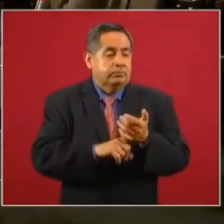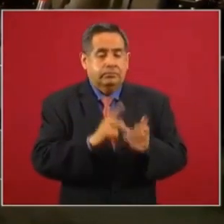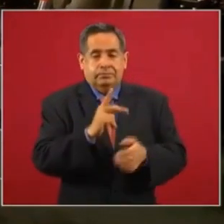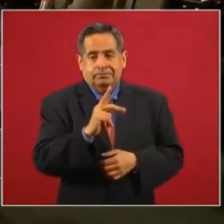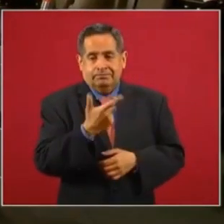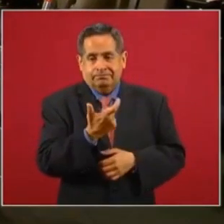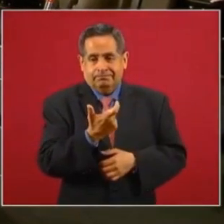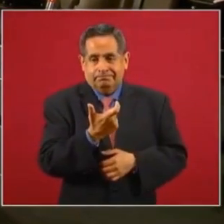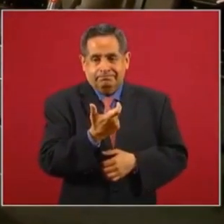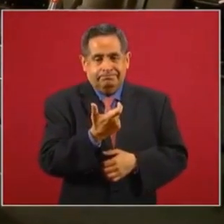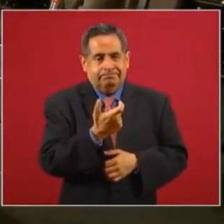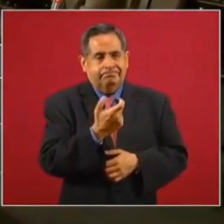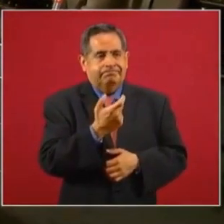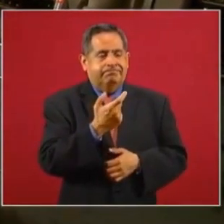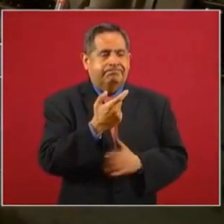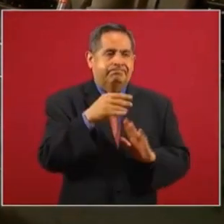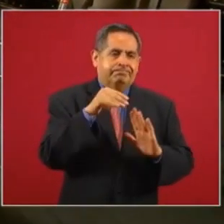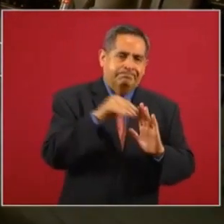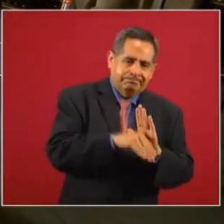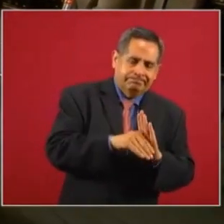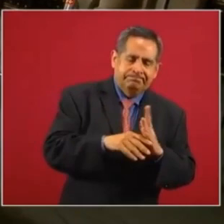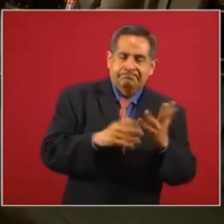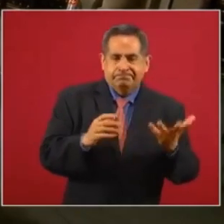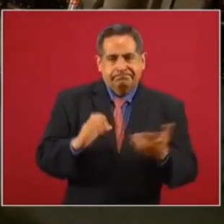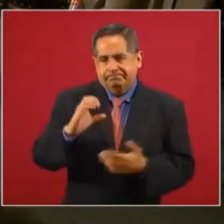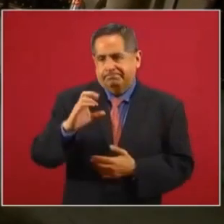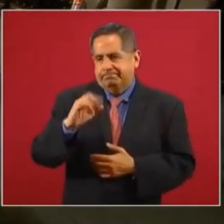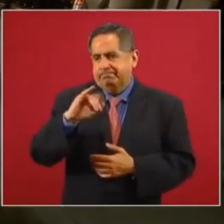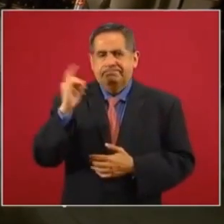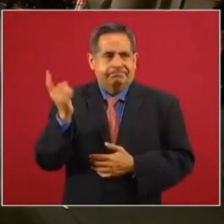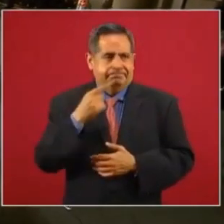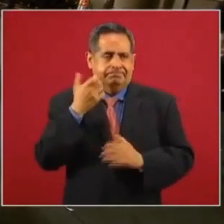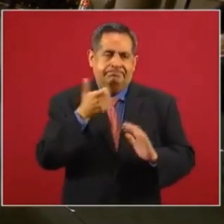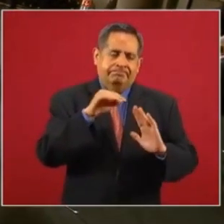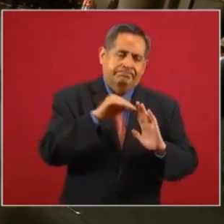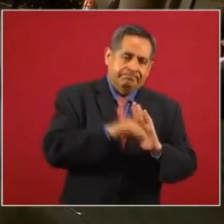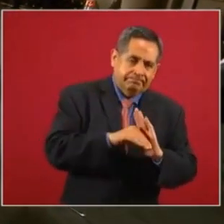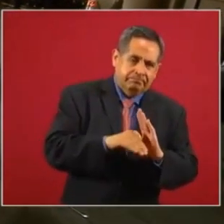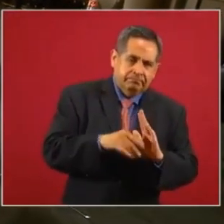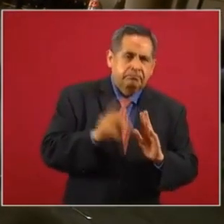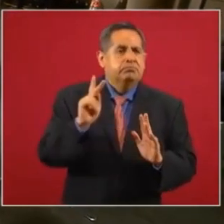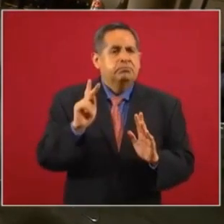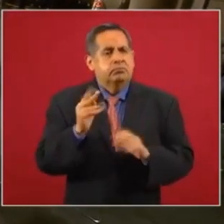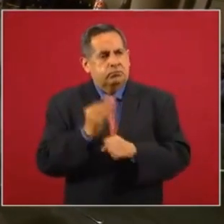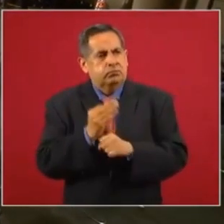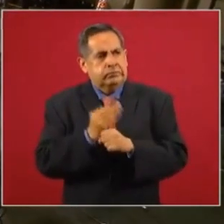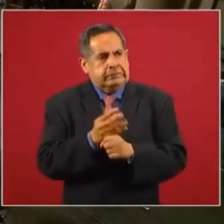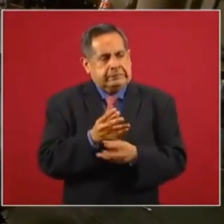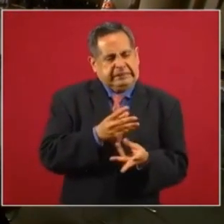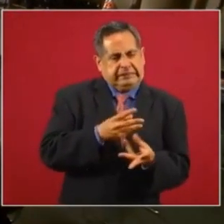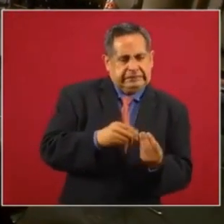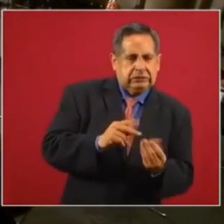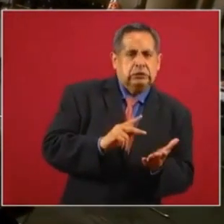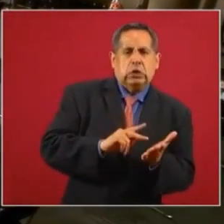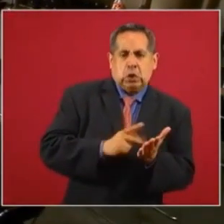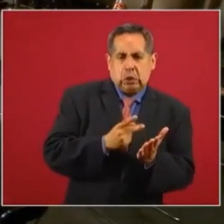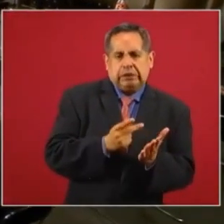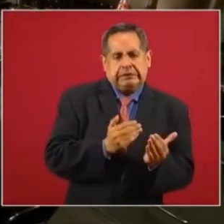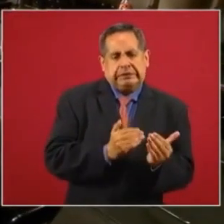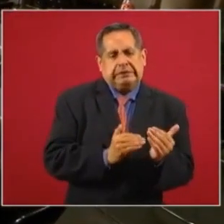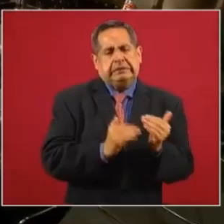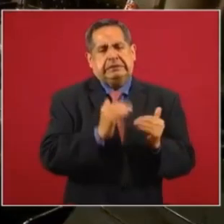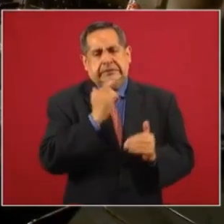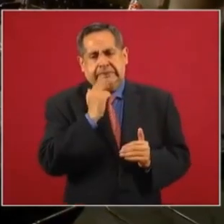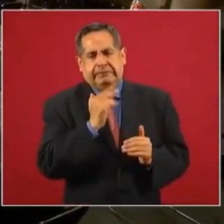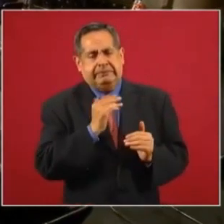cierto, ya el peso se está apreciando, llegó a